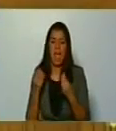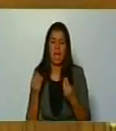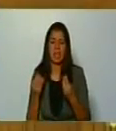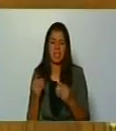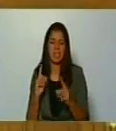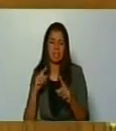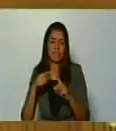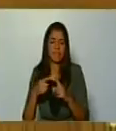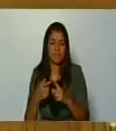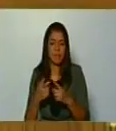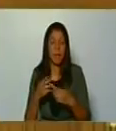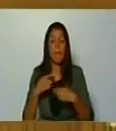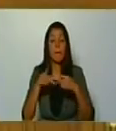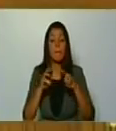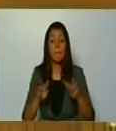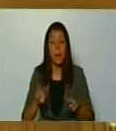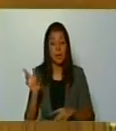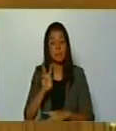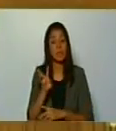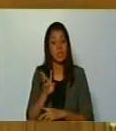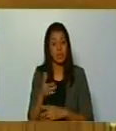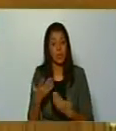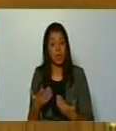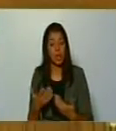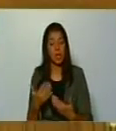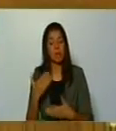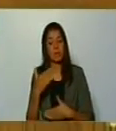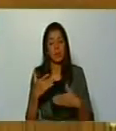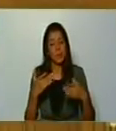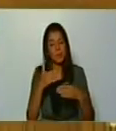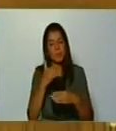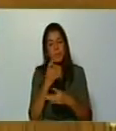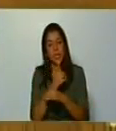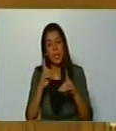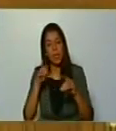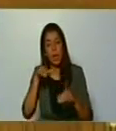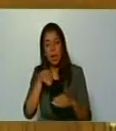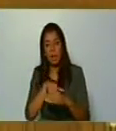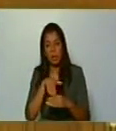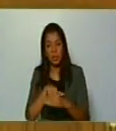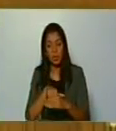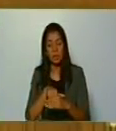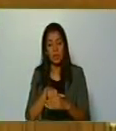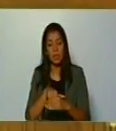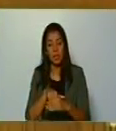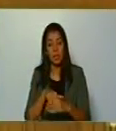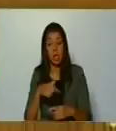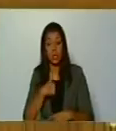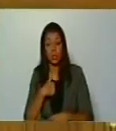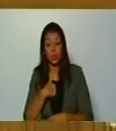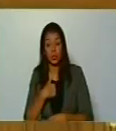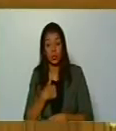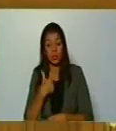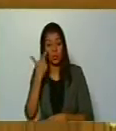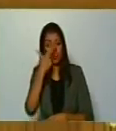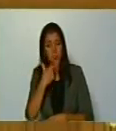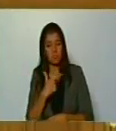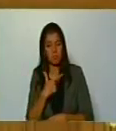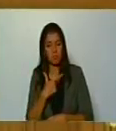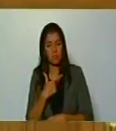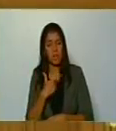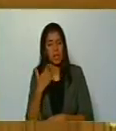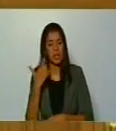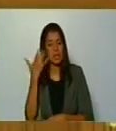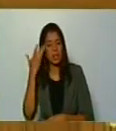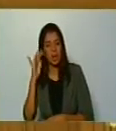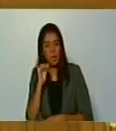que hubiera paz en el país, a que se escogiese el camino electoral. Porque hasta donde tengo la información,